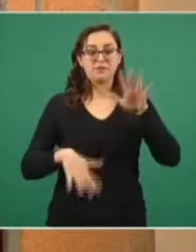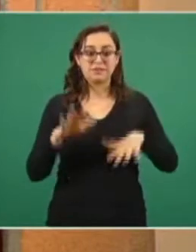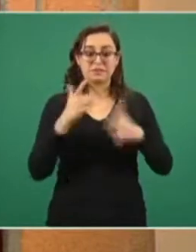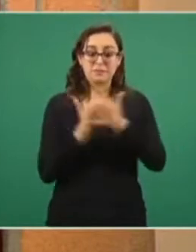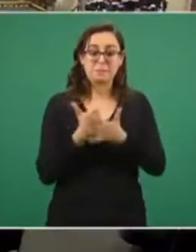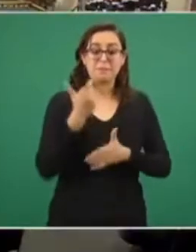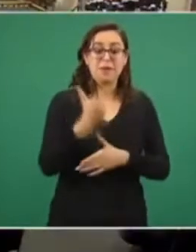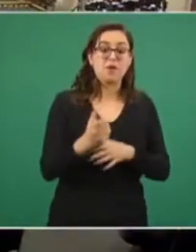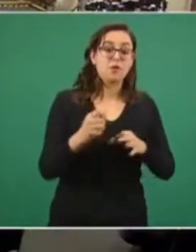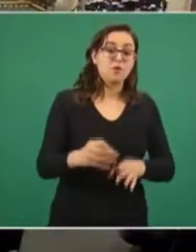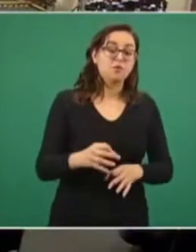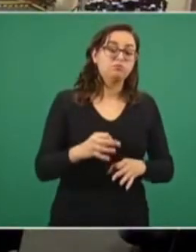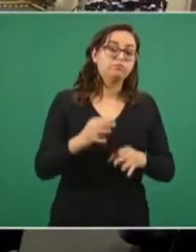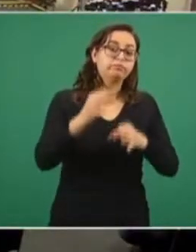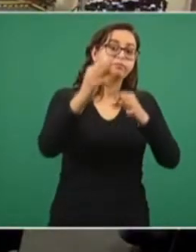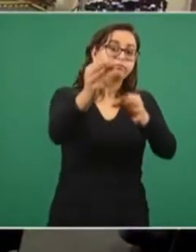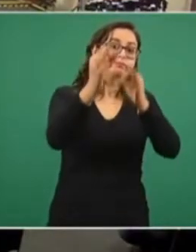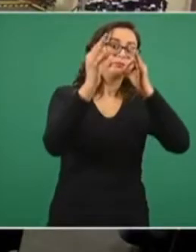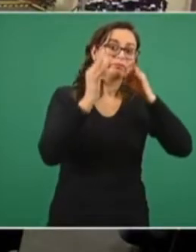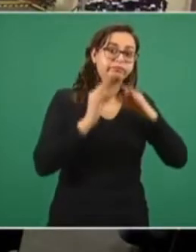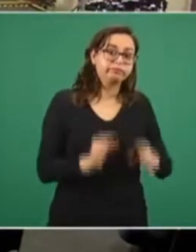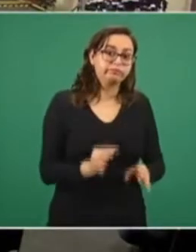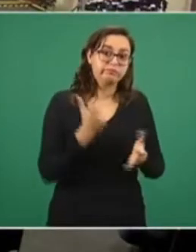sigue, por favor.